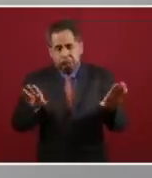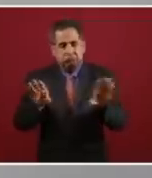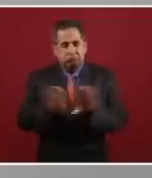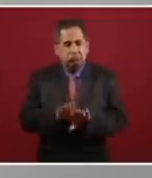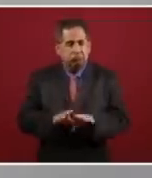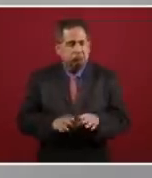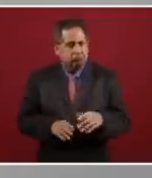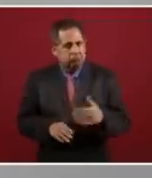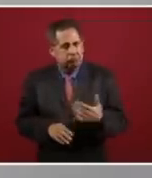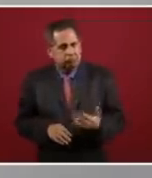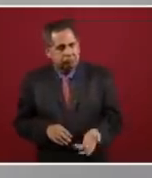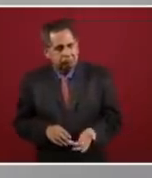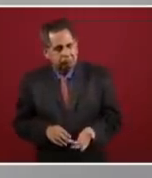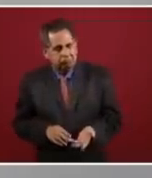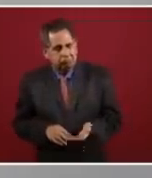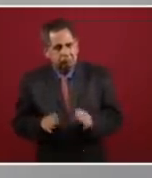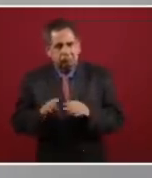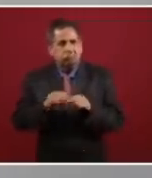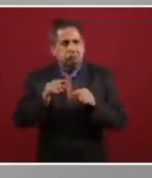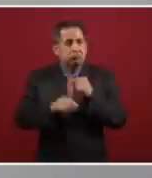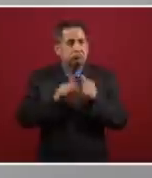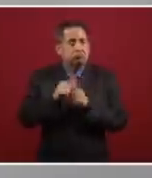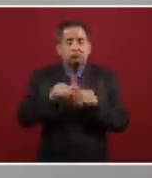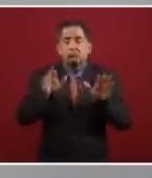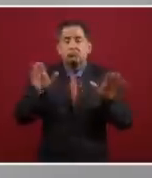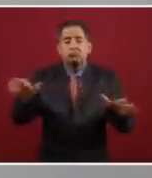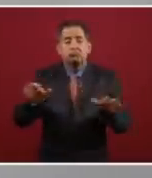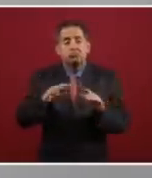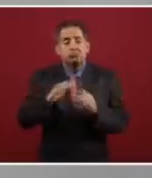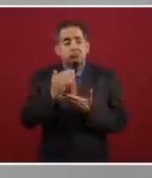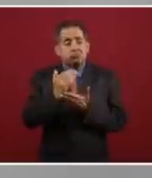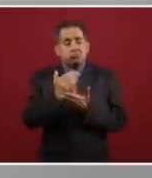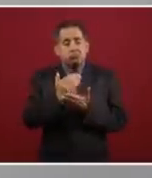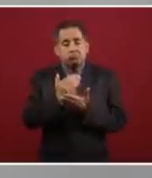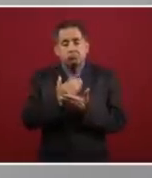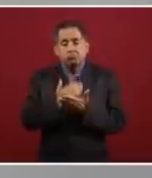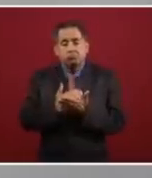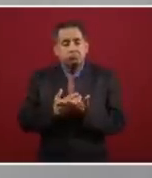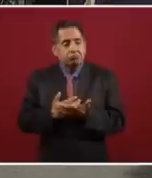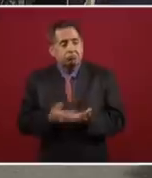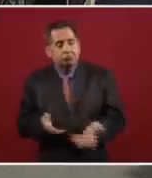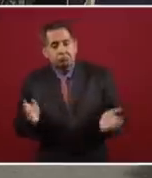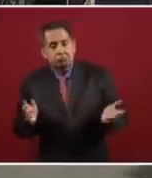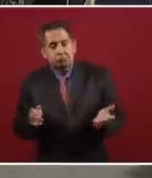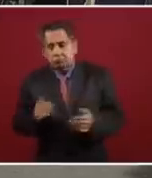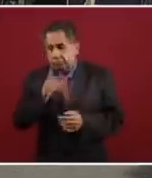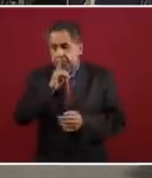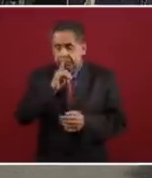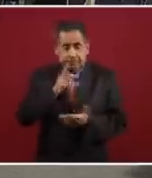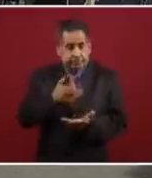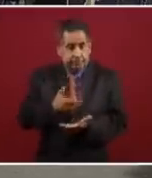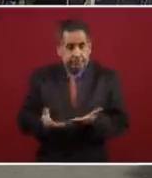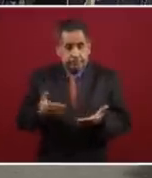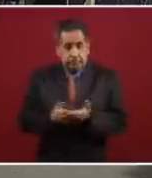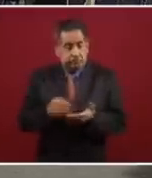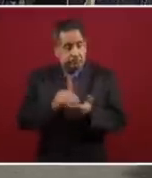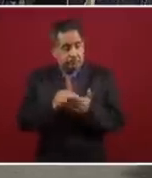y fue disminuyendo su capacidad al grado de que está